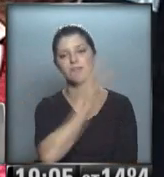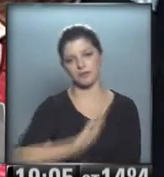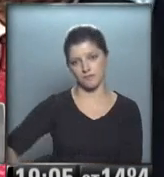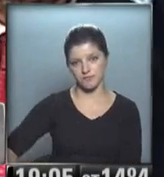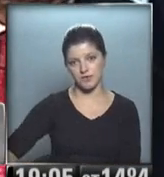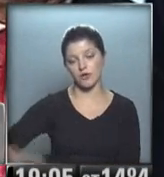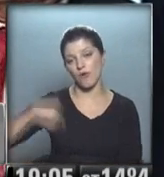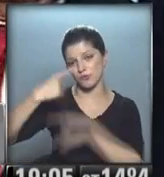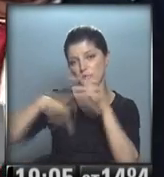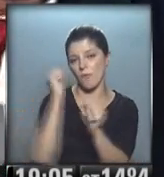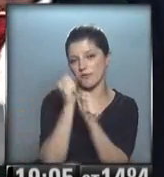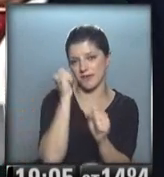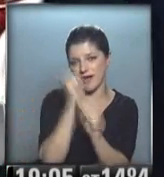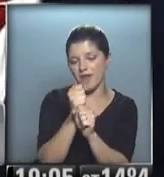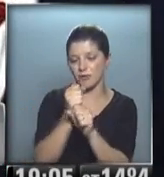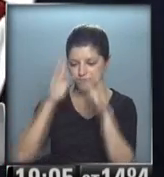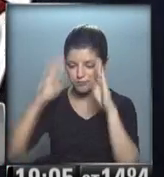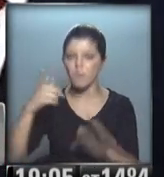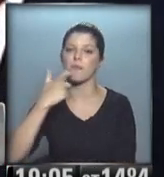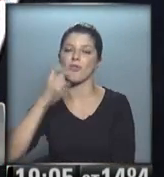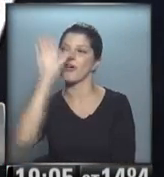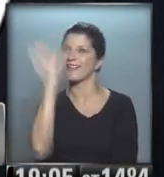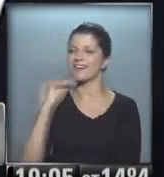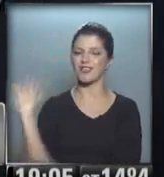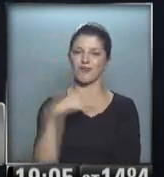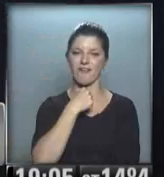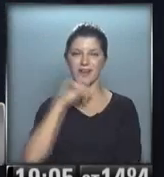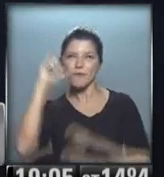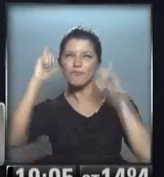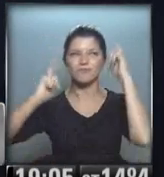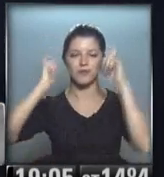y seguimos trabajando por la Mendoza y la Argentina que todos deseamos y todos soñamos.